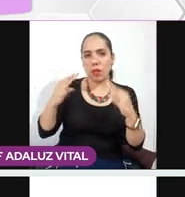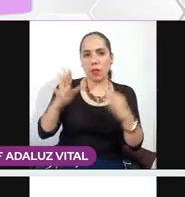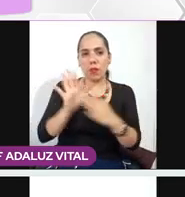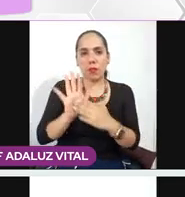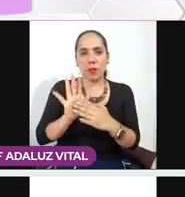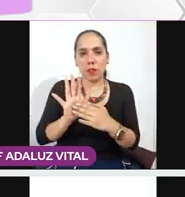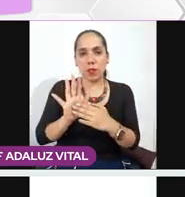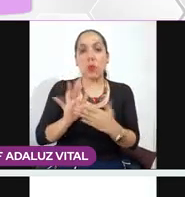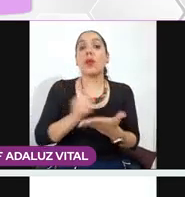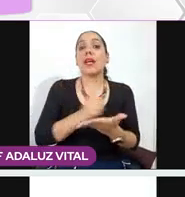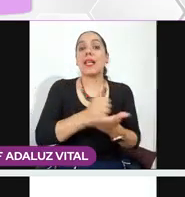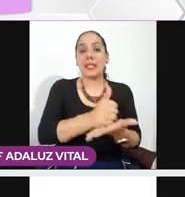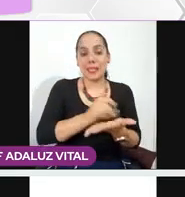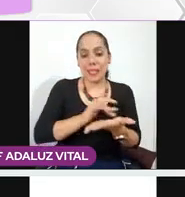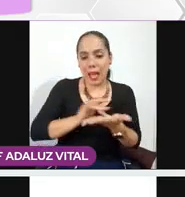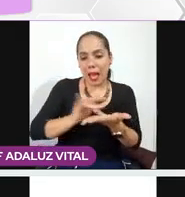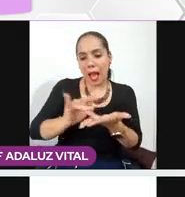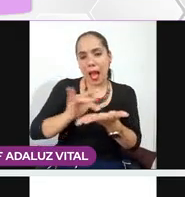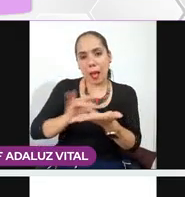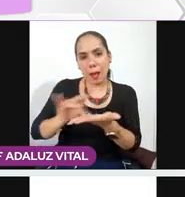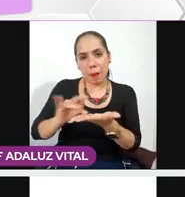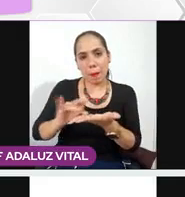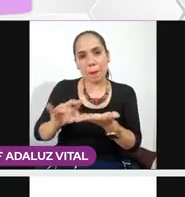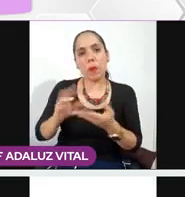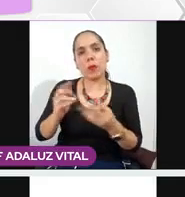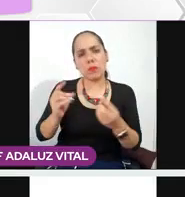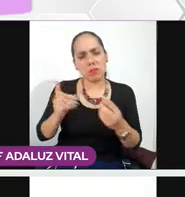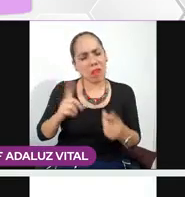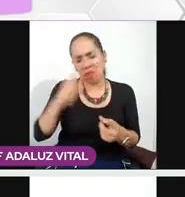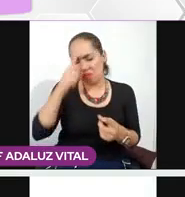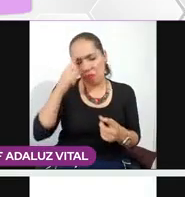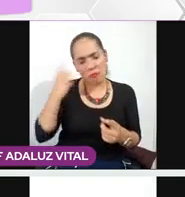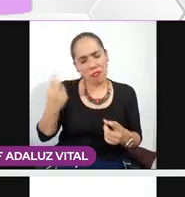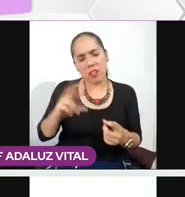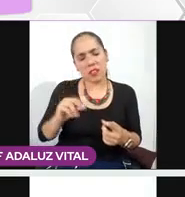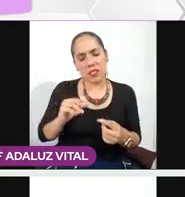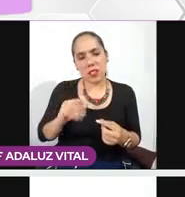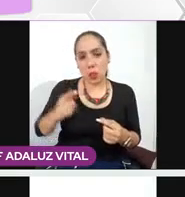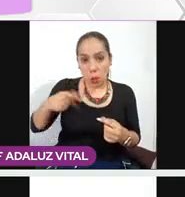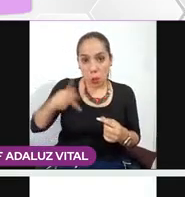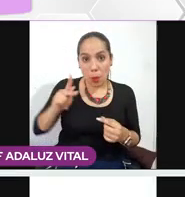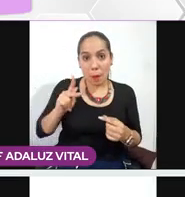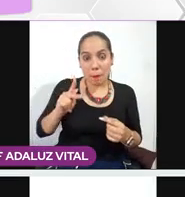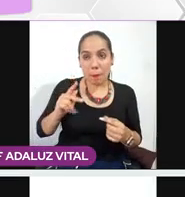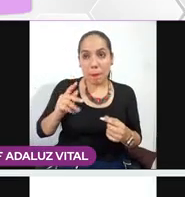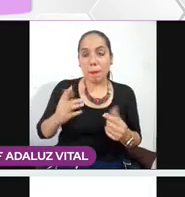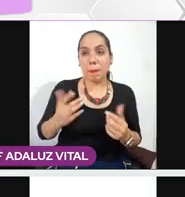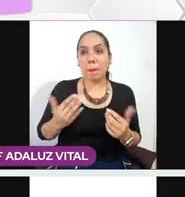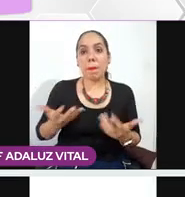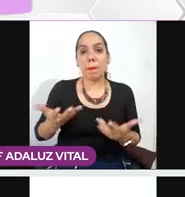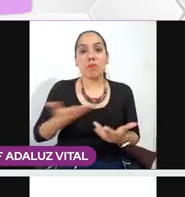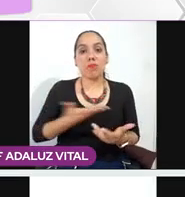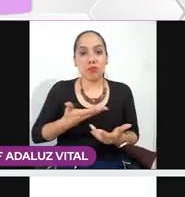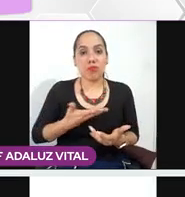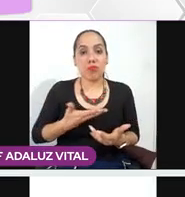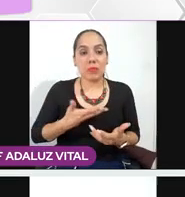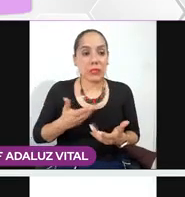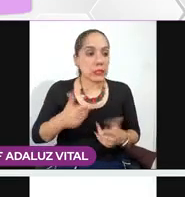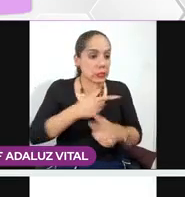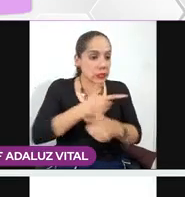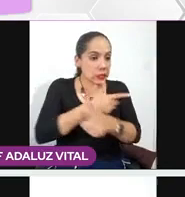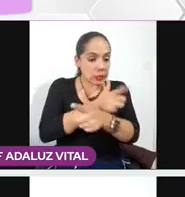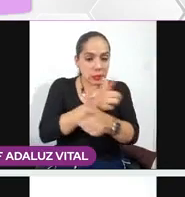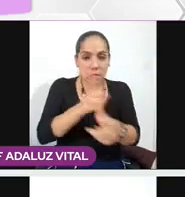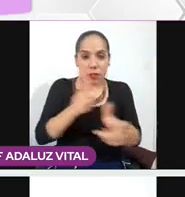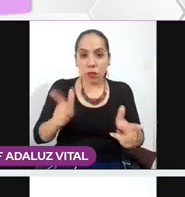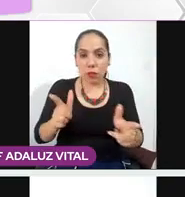¿no? Es un reto, claro que sí, pero si existen estas figuras en donde hay una identificación con